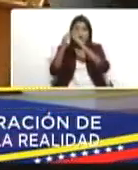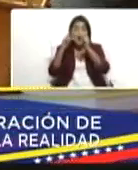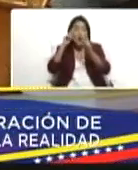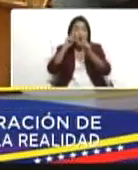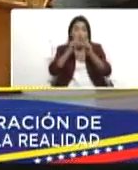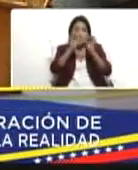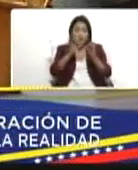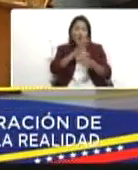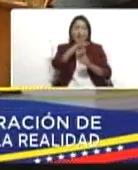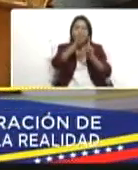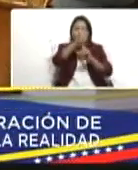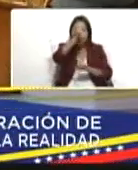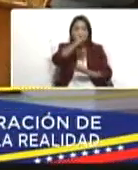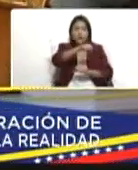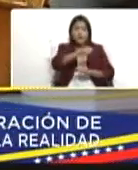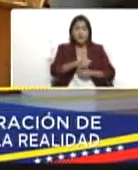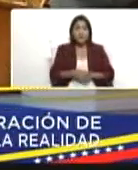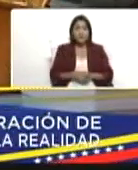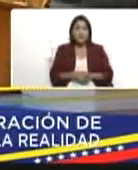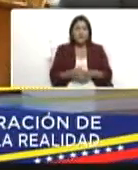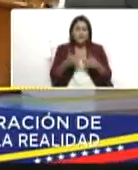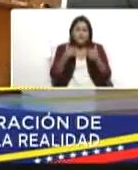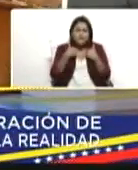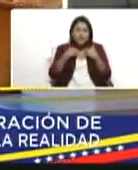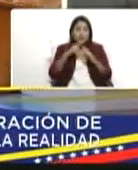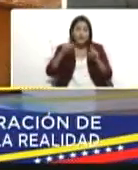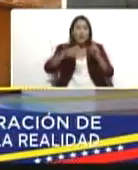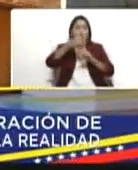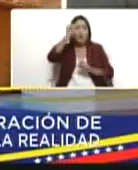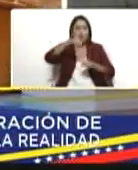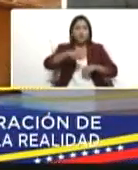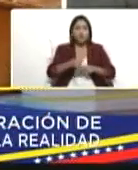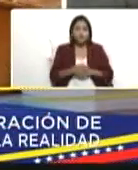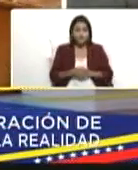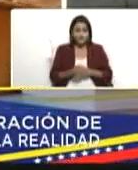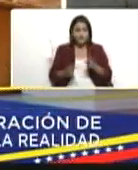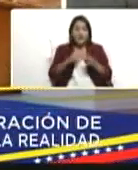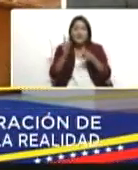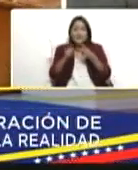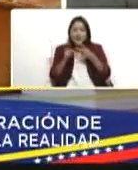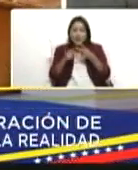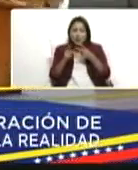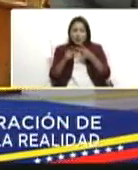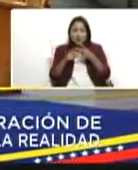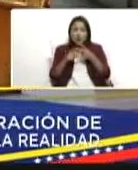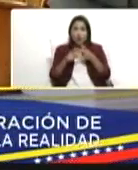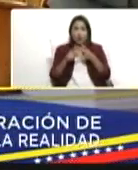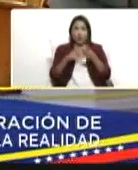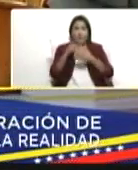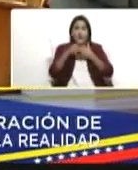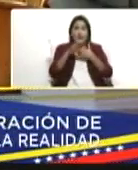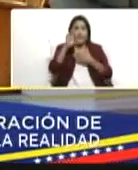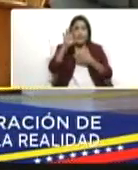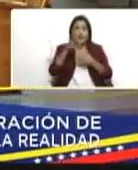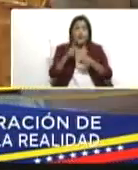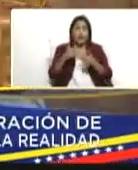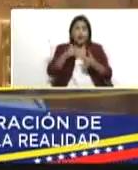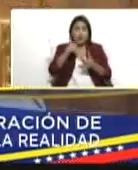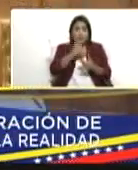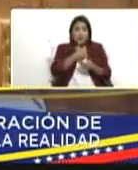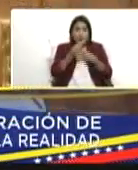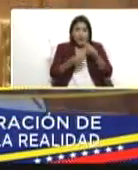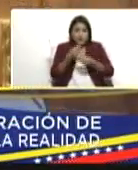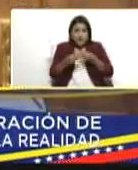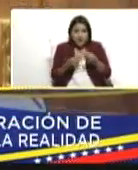lo cumplimos pariendo lo cumplimos el segundo plan de la patria ya me tocó a mí